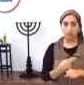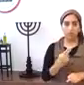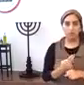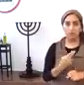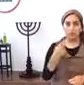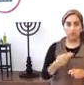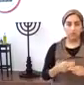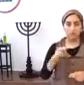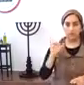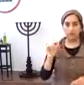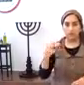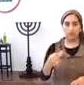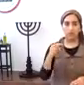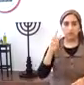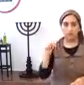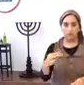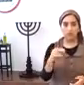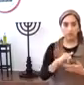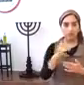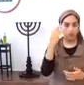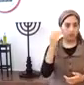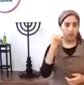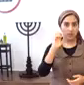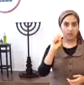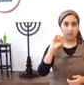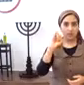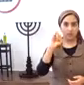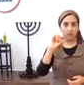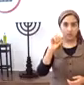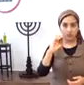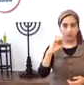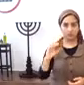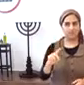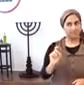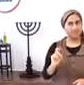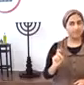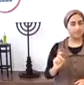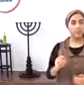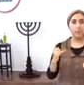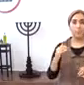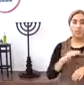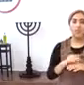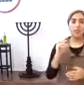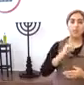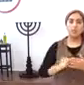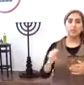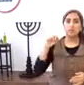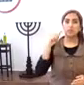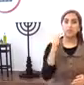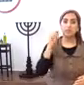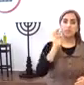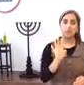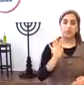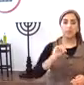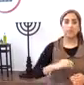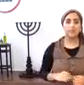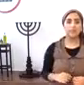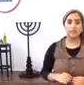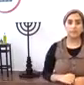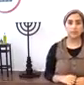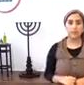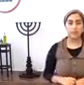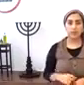mencionaba el nombre de Yahweh por eso Isaac dudó. Ahora, en el verso 24